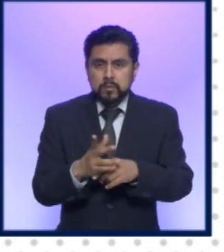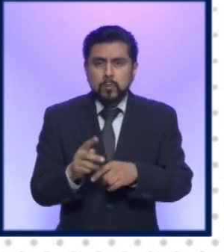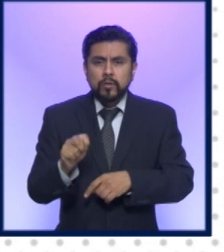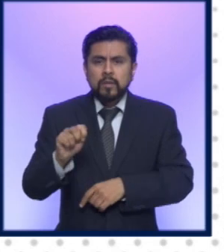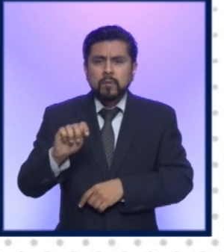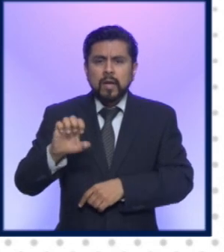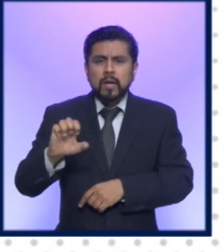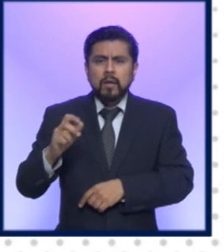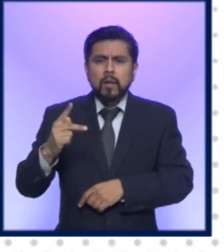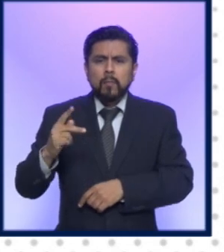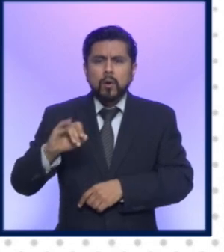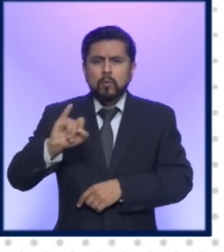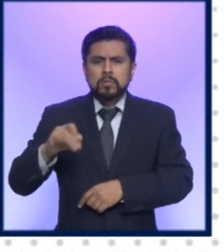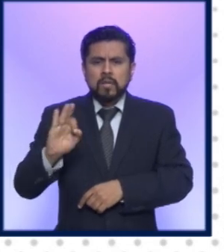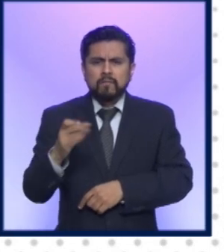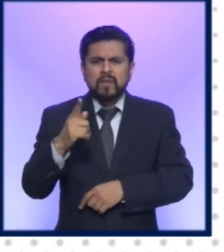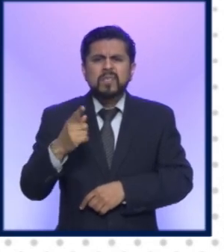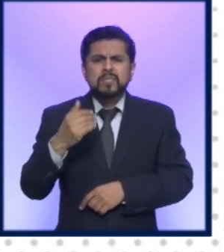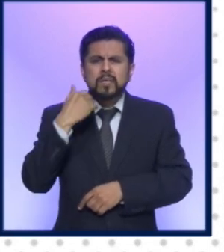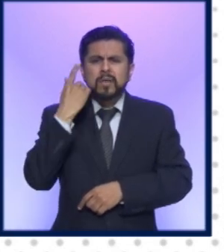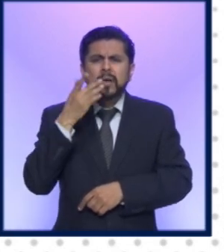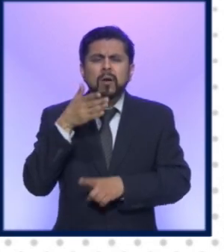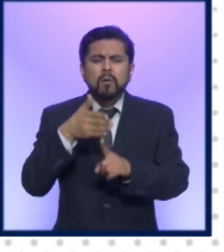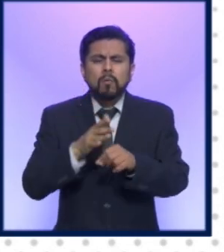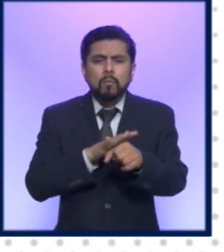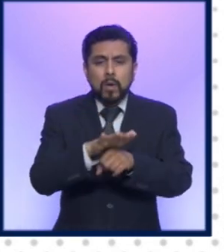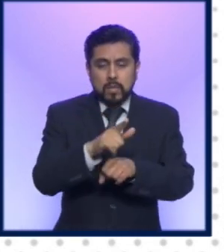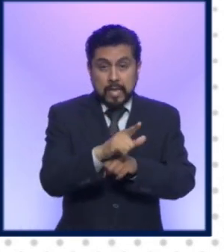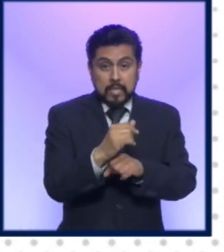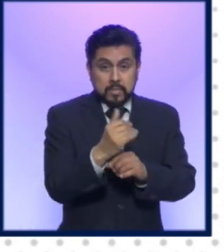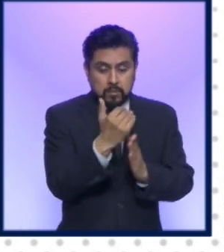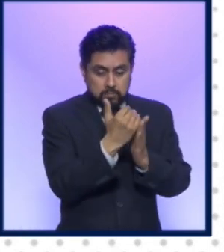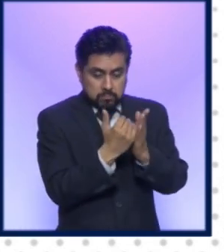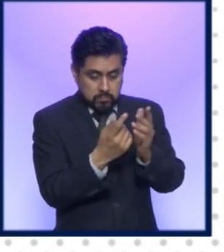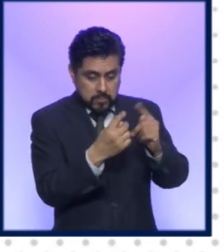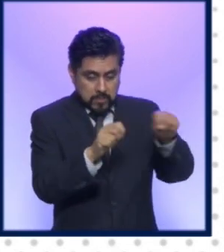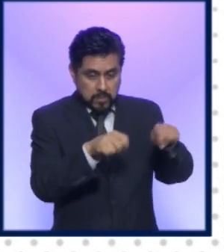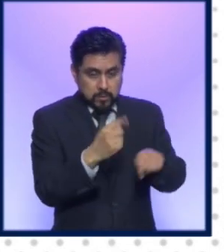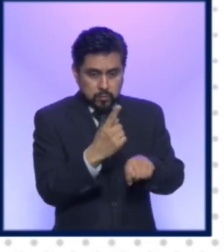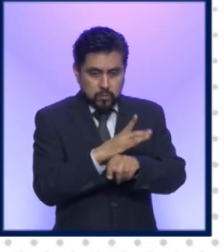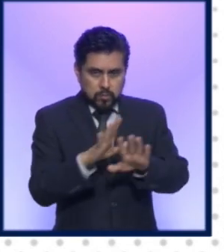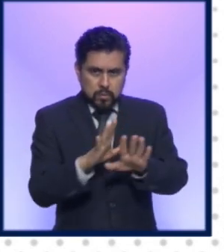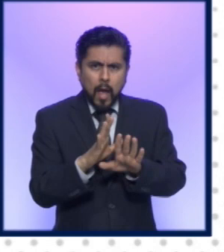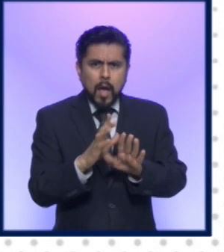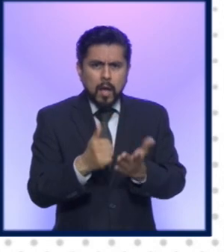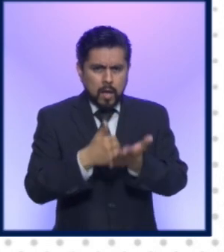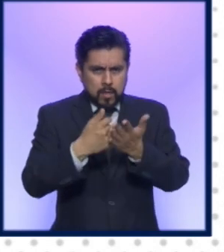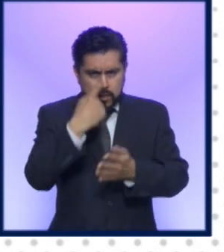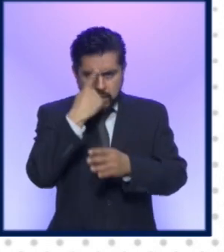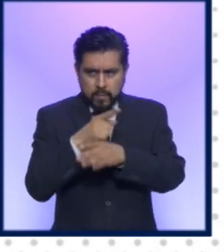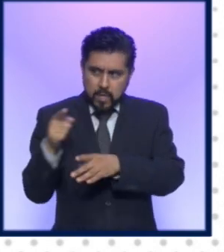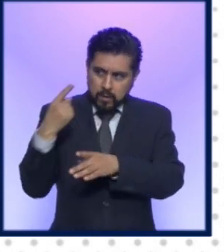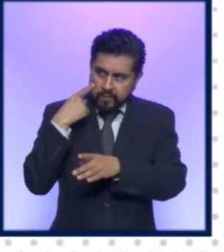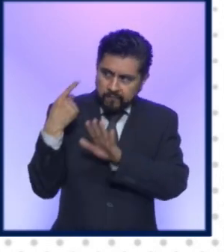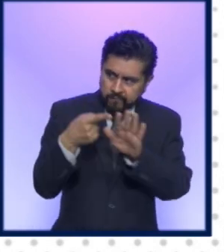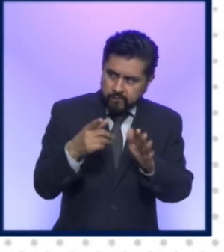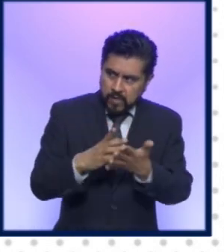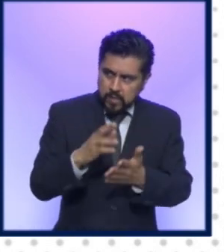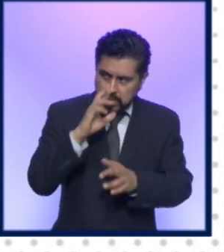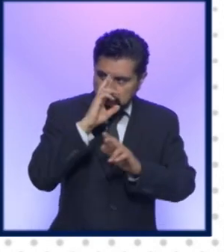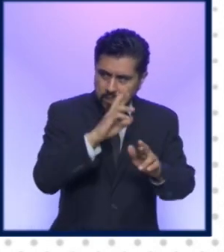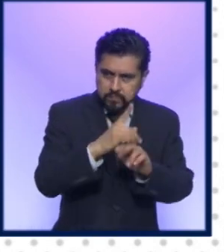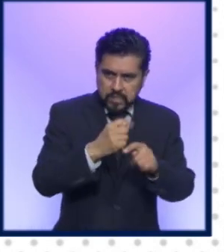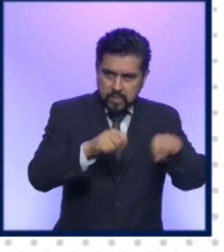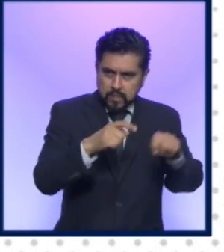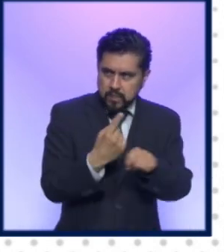electoral eh Busca con este tipo de criterios que la ciudadanía se ajuste al marco de la legalidad y también los partidos políticos es